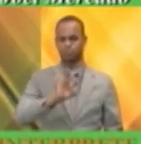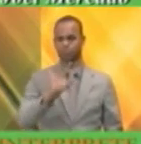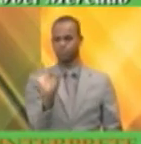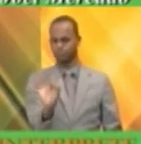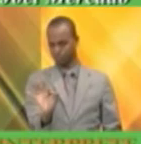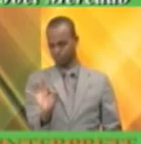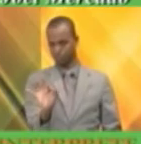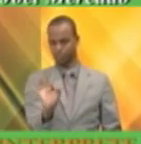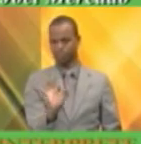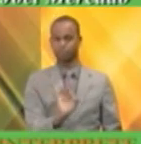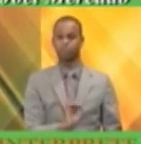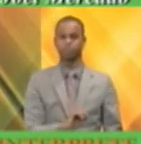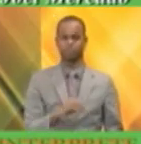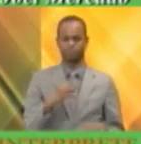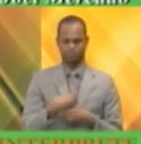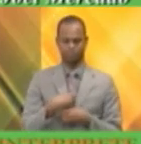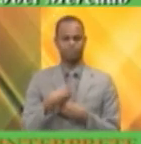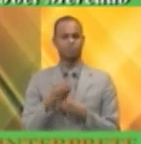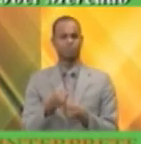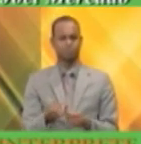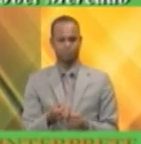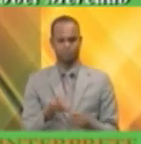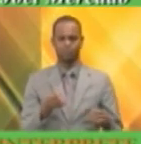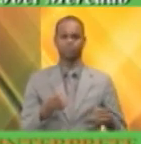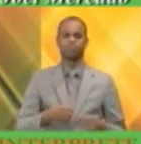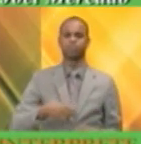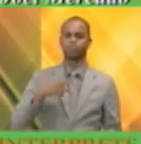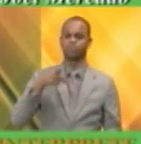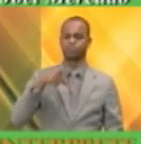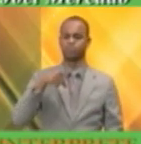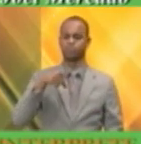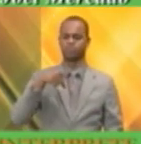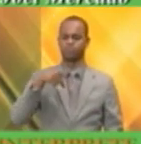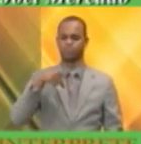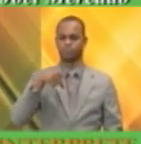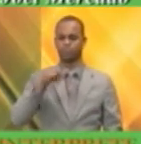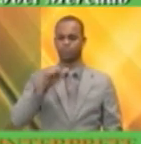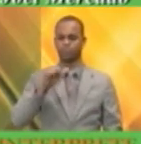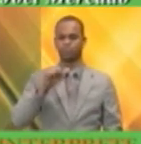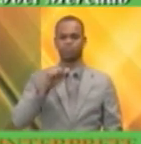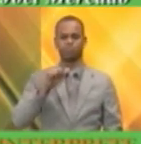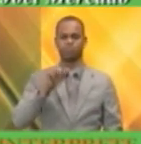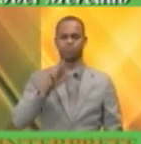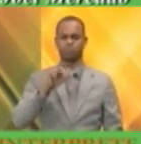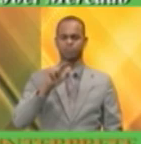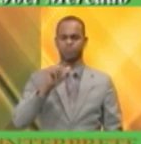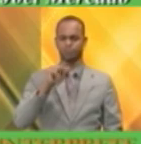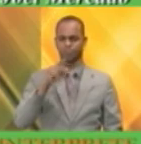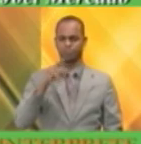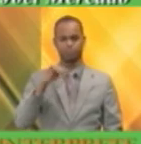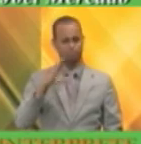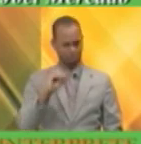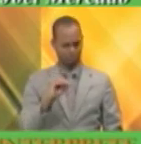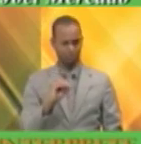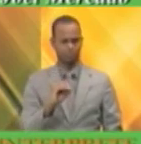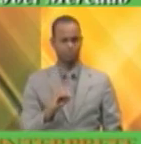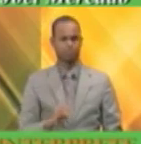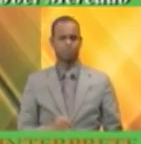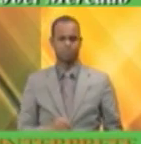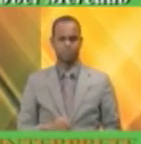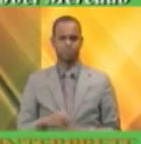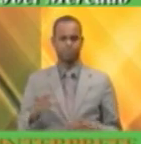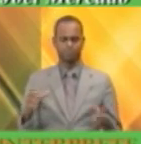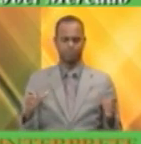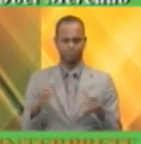809-683-0189. Es la oficina está. Paralímpica. Sí, que lo pongan ahí, oficina del Comité Paralímpico. Paralímpica o del Comité de los Paralímpicos, del para